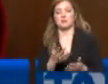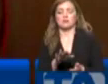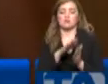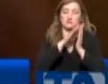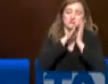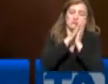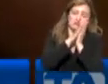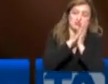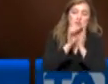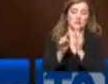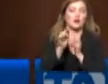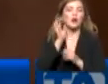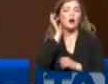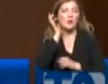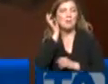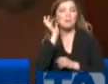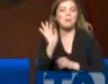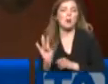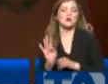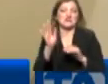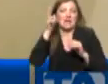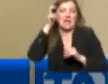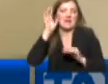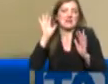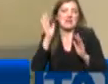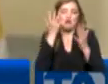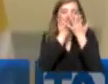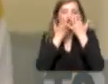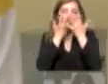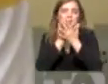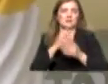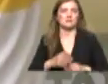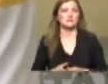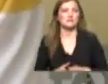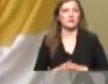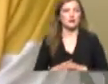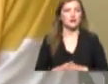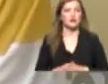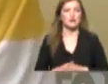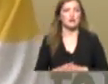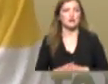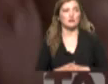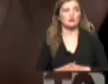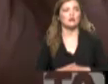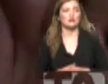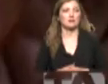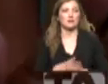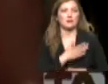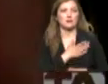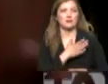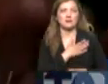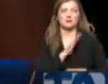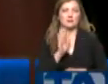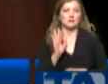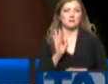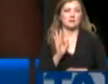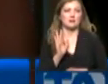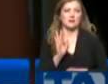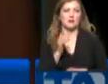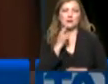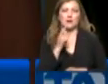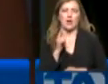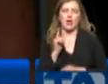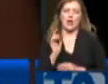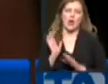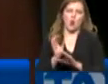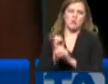y pensó que estaba en su casa, estaba con la esposa. Sin embargo, ese argumento no convencía. Ha de decir que las cosas no fueron a la